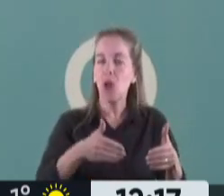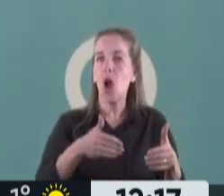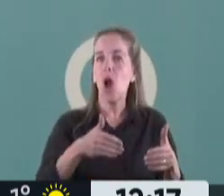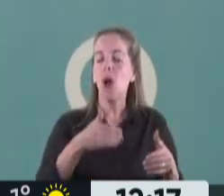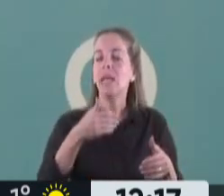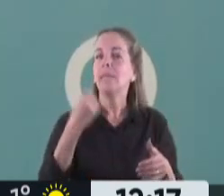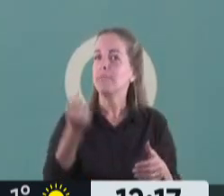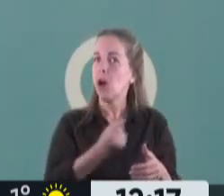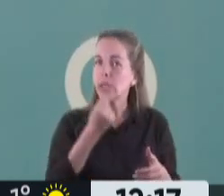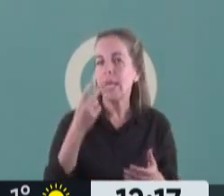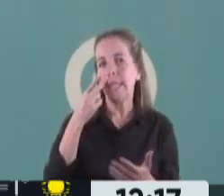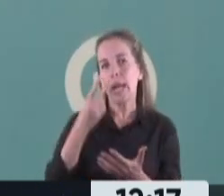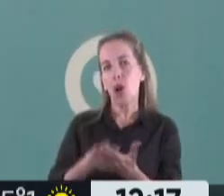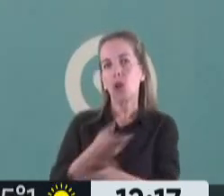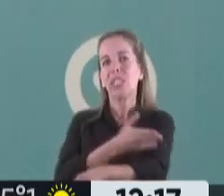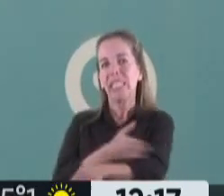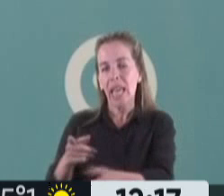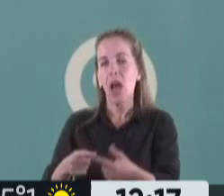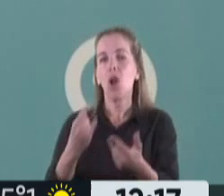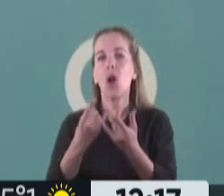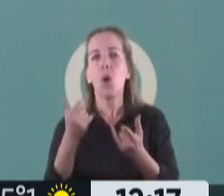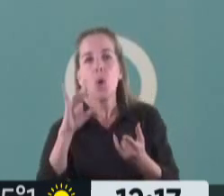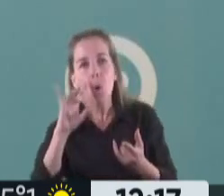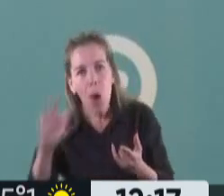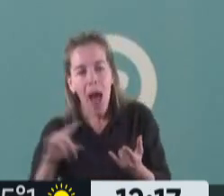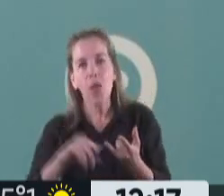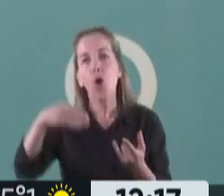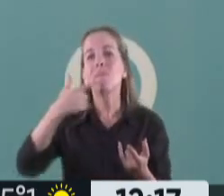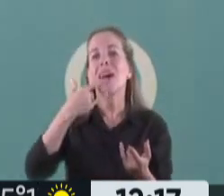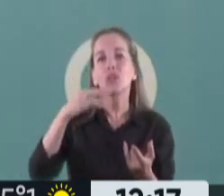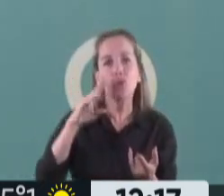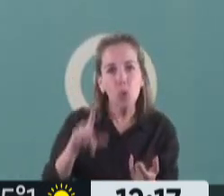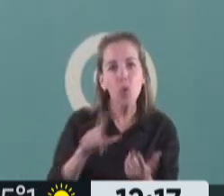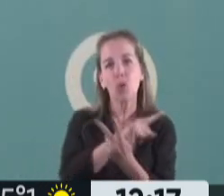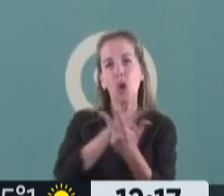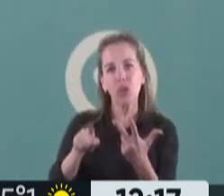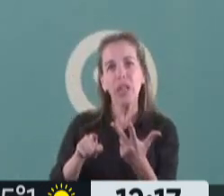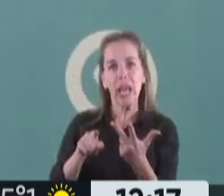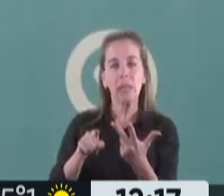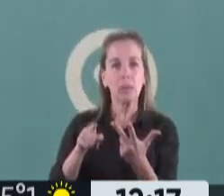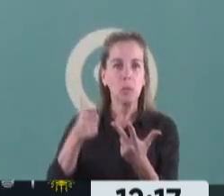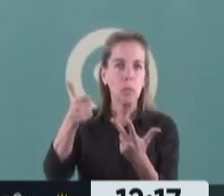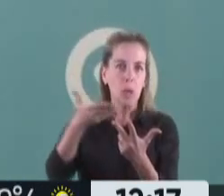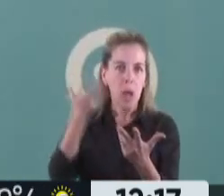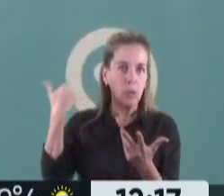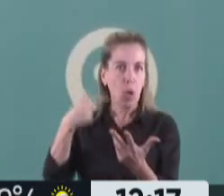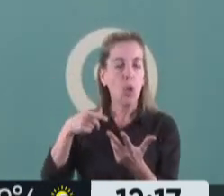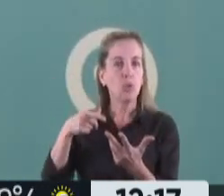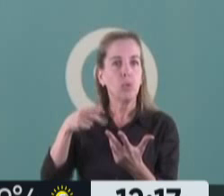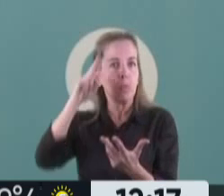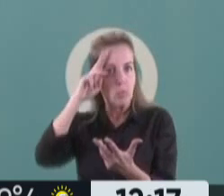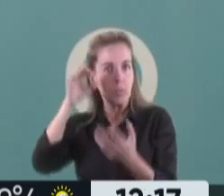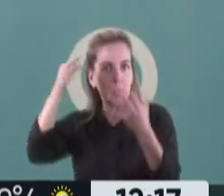siempre el reconocimiento a Daniel Scioli, a Guado de Pedro, a Juan Mansur, que fueron los que posibilitaron que se conforme una